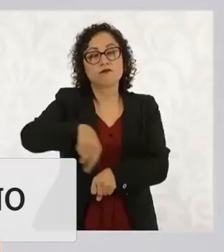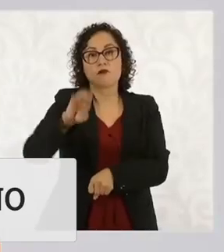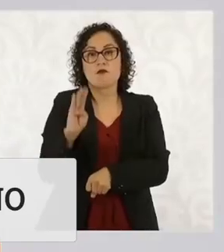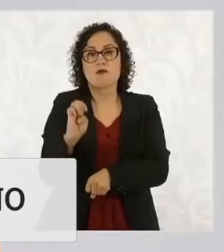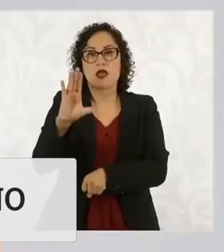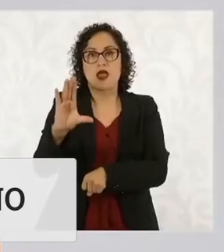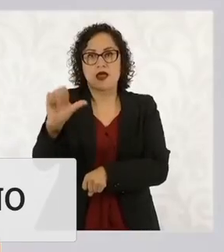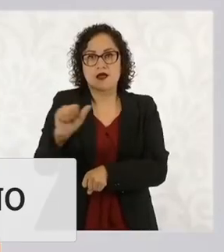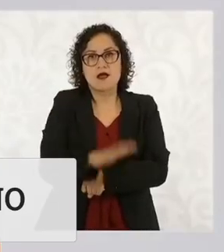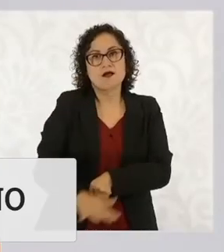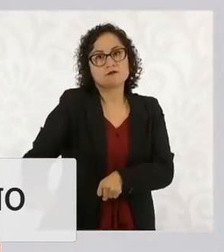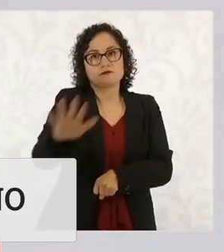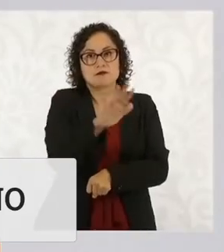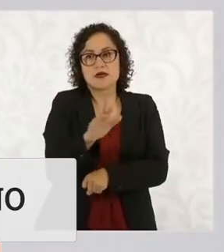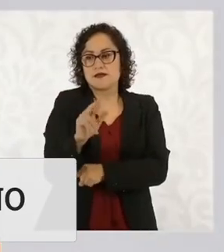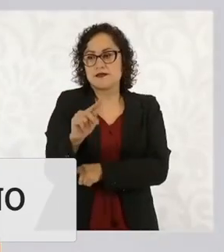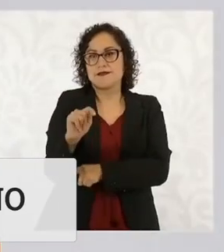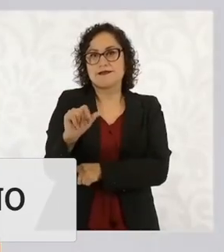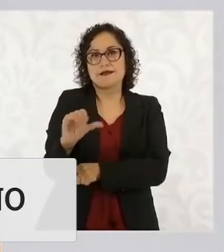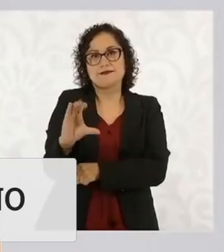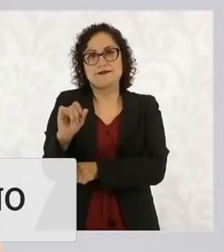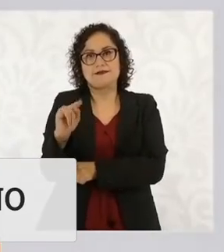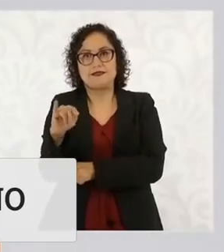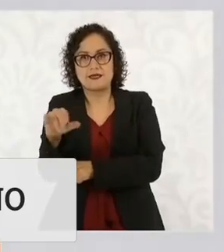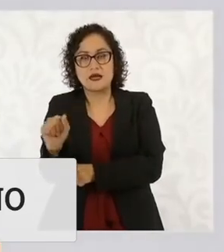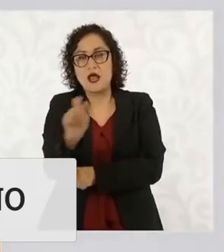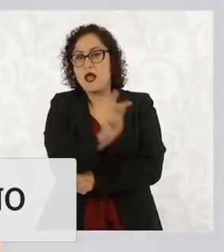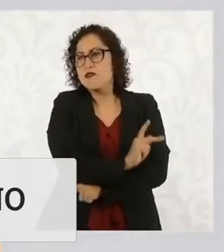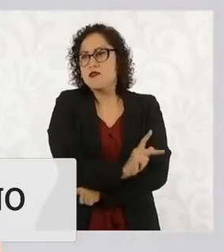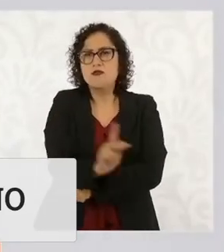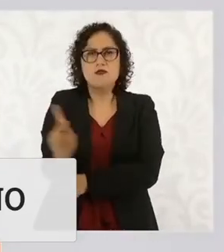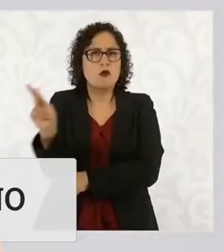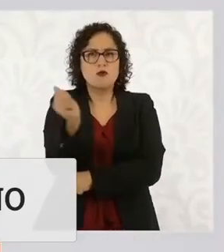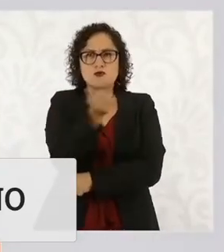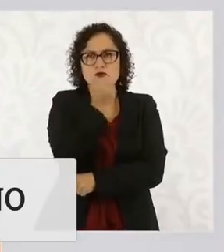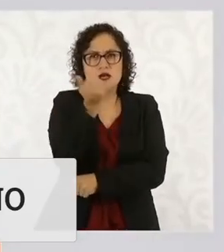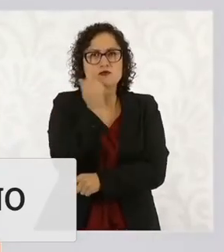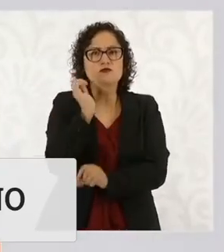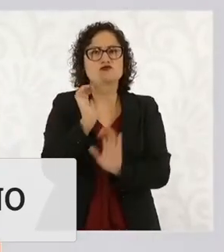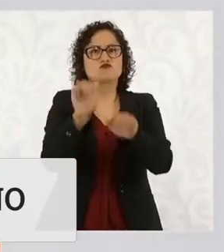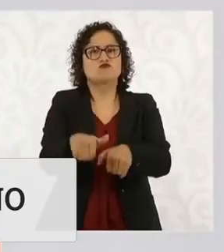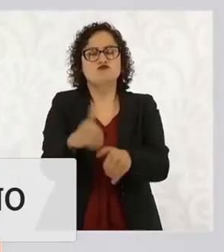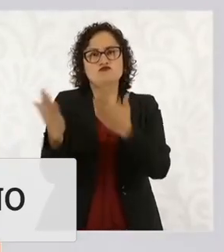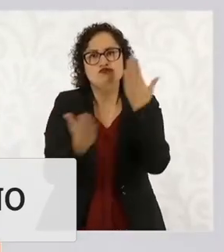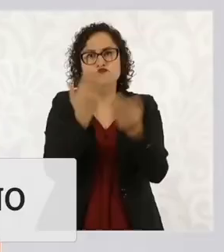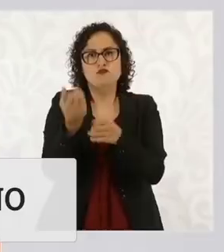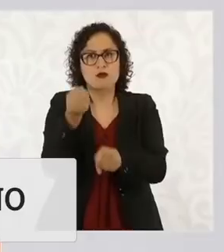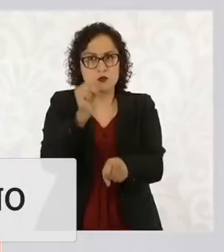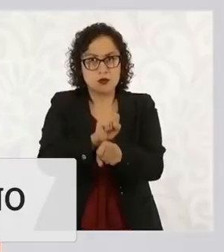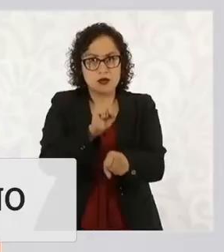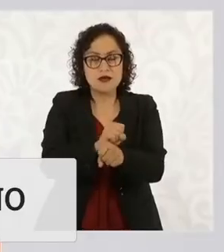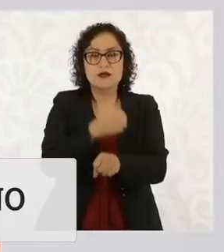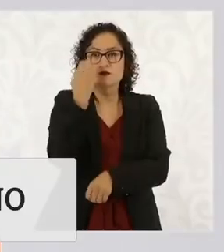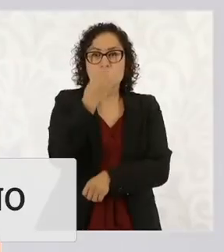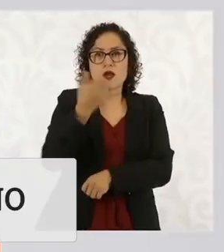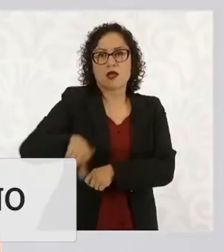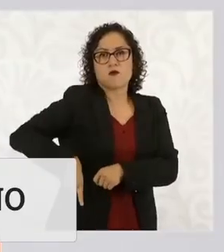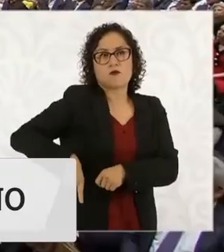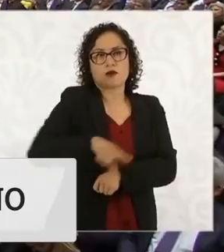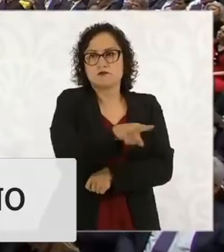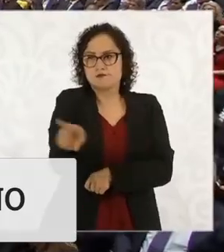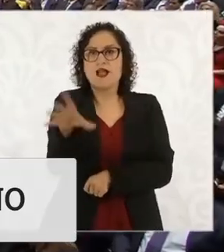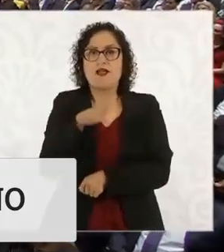beca universal Rita Cetina. Todas y todos los estudiantes de secundaria pública tienen